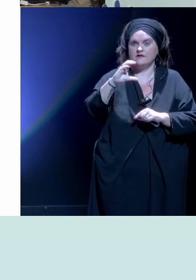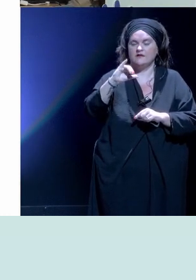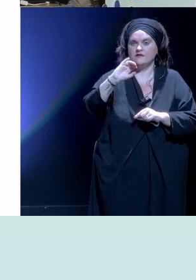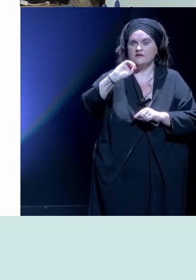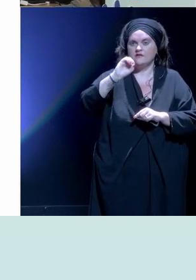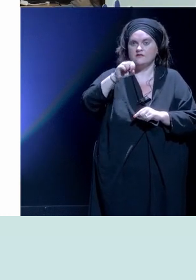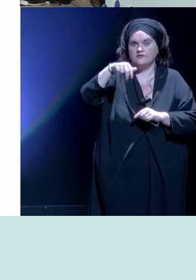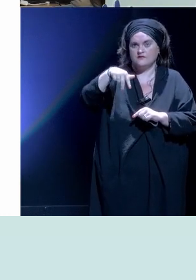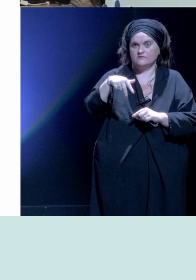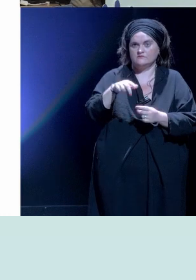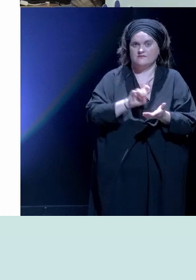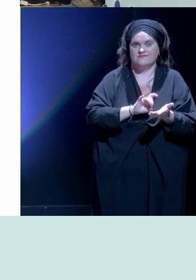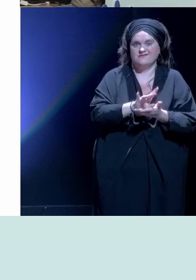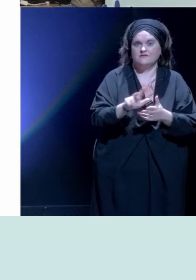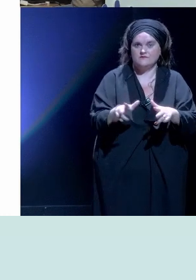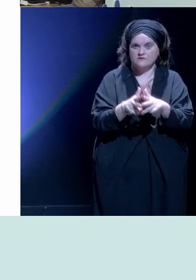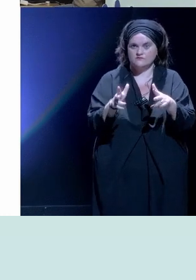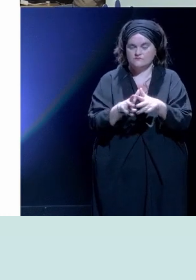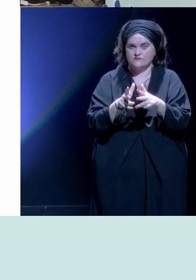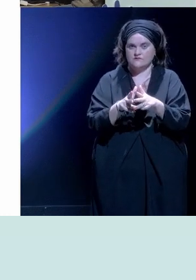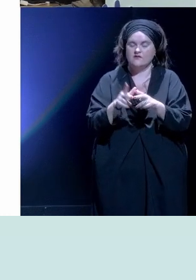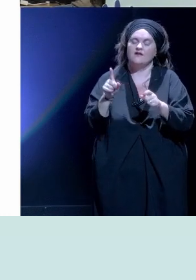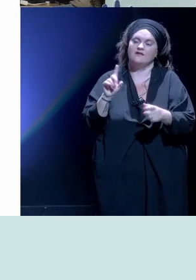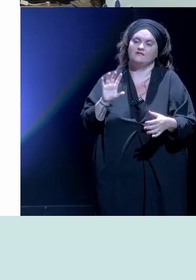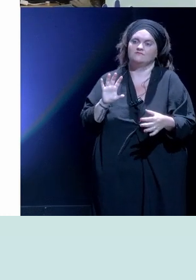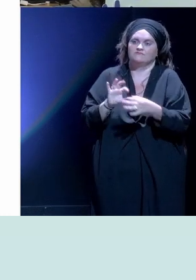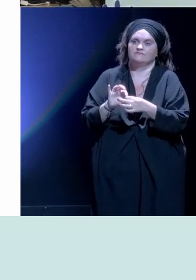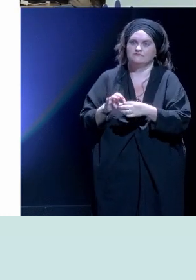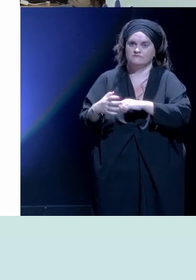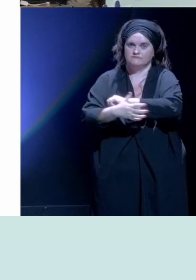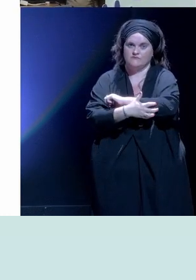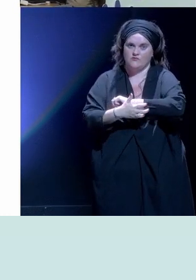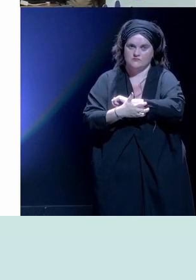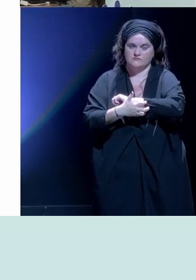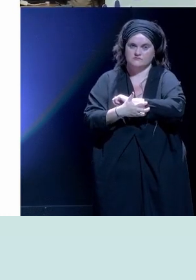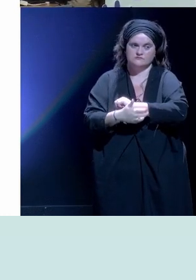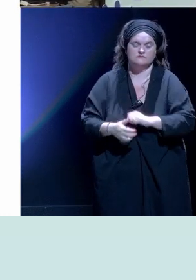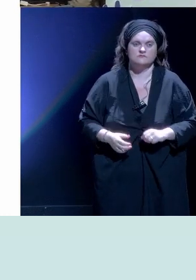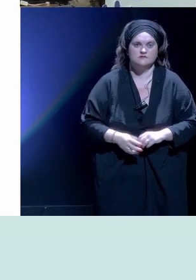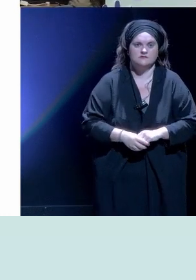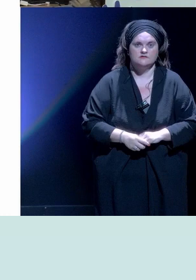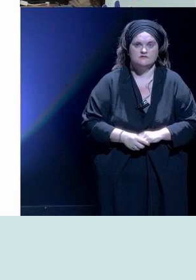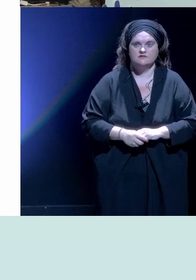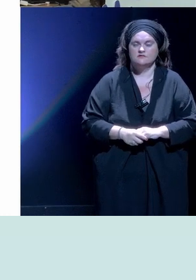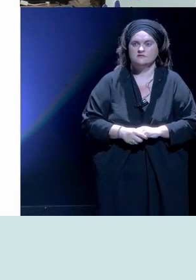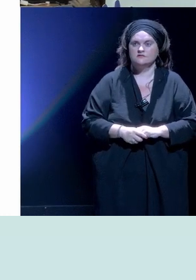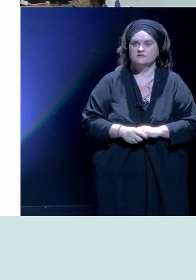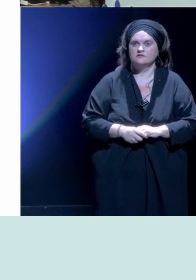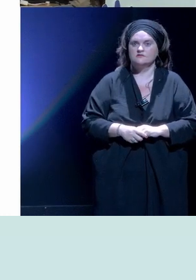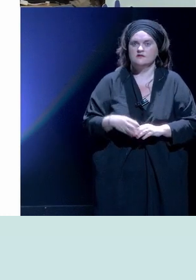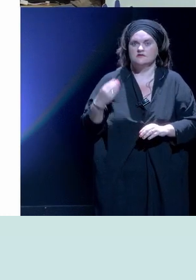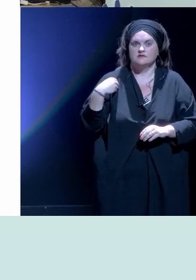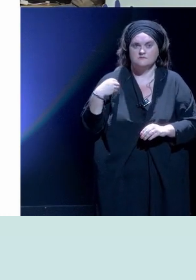mucho en mi trabajo sobre la pobreza. La descalificación social es, además, el título